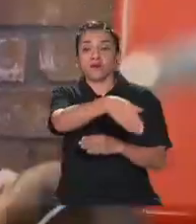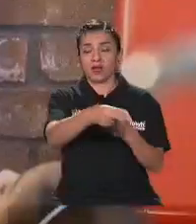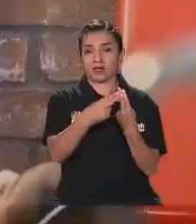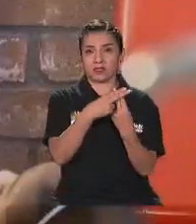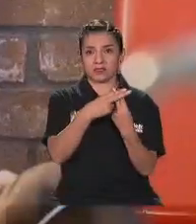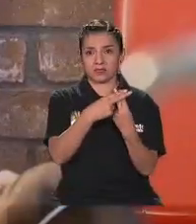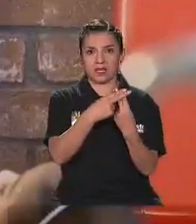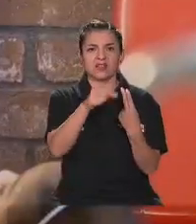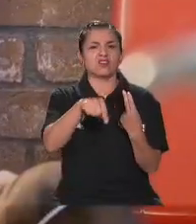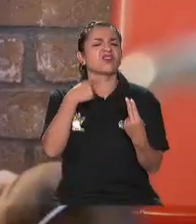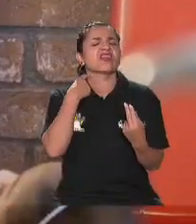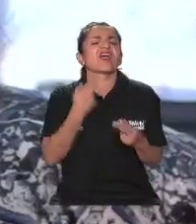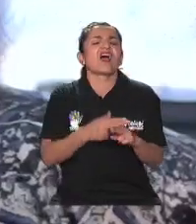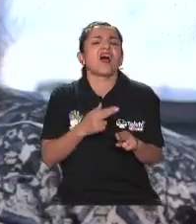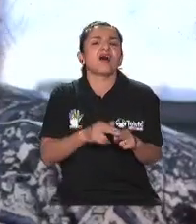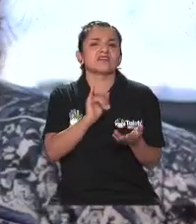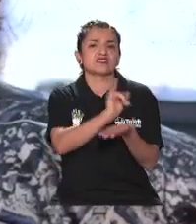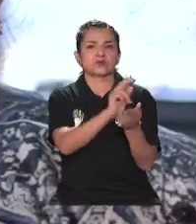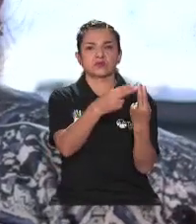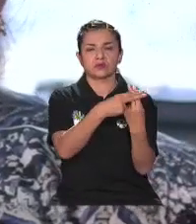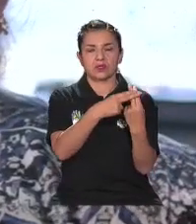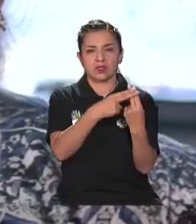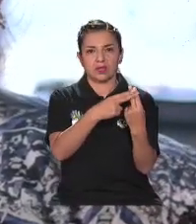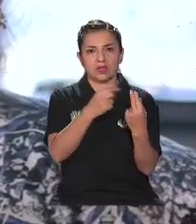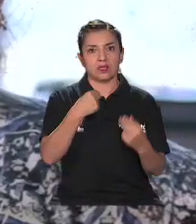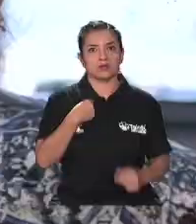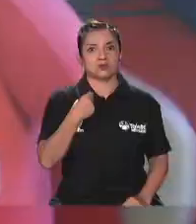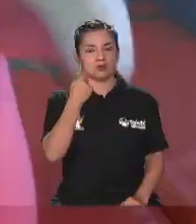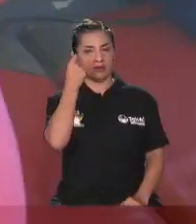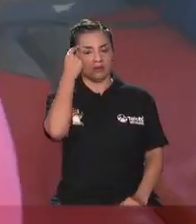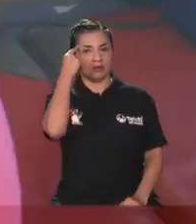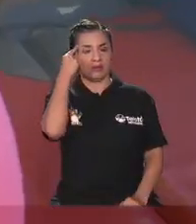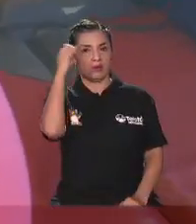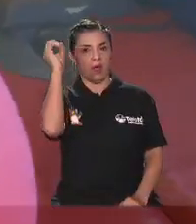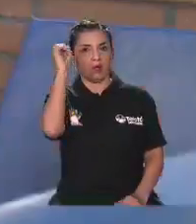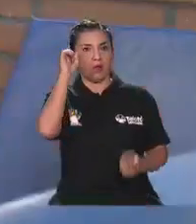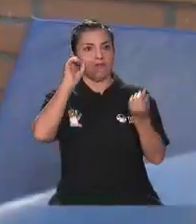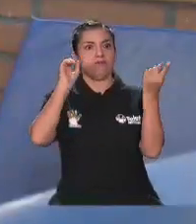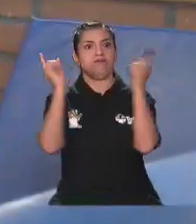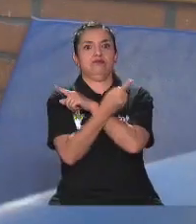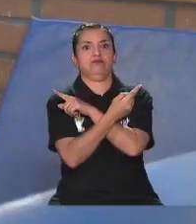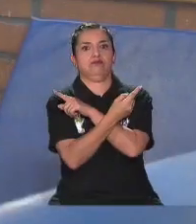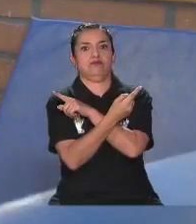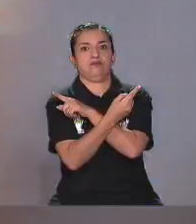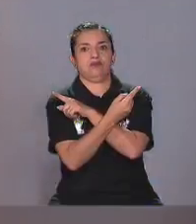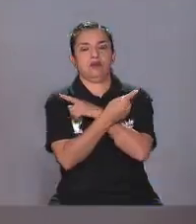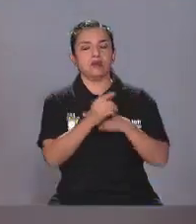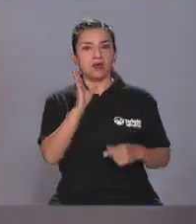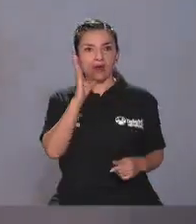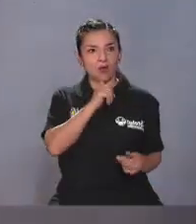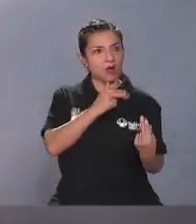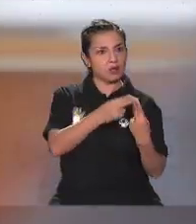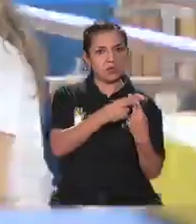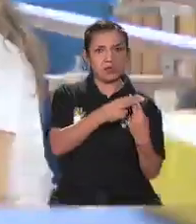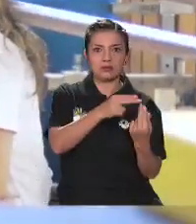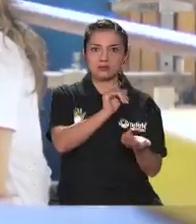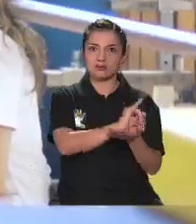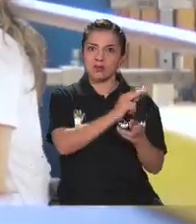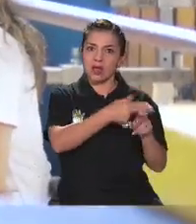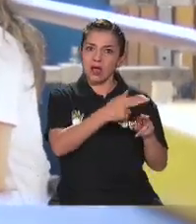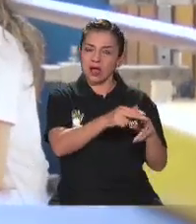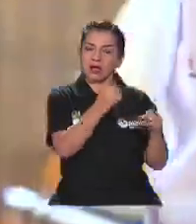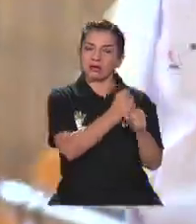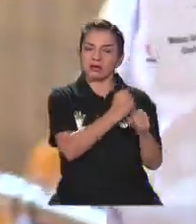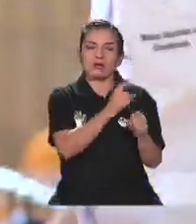¿Qué es lo que hacen en Teletón? Entonces, claro, me cambió la mirada. Porque yo digo, si no hacen esto, ¿quién lo va a hacer? ¿De